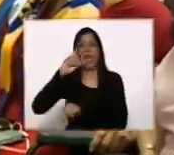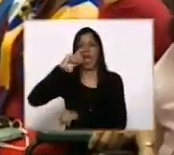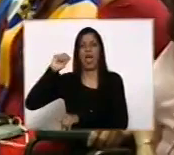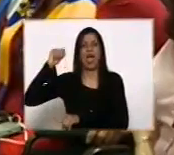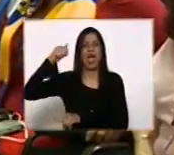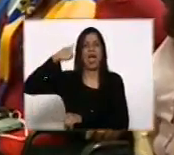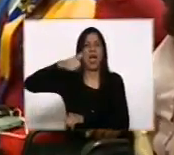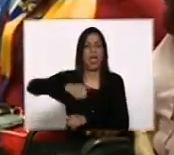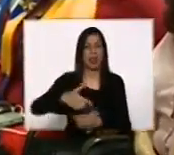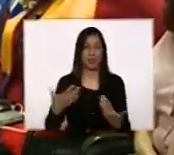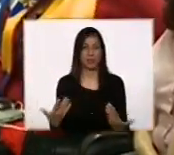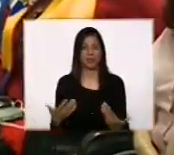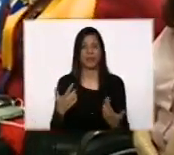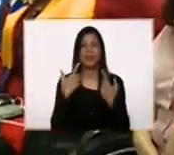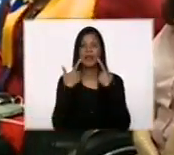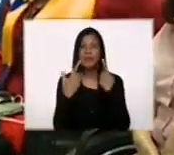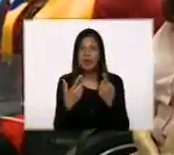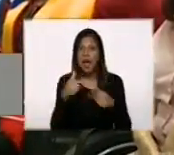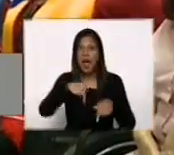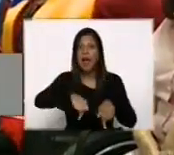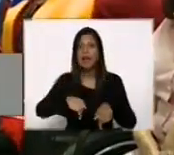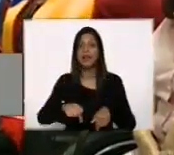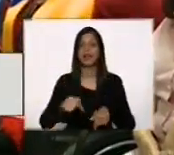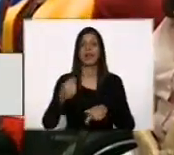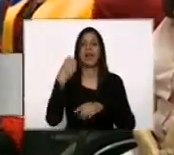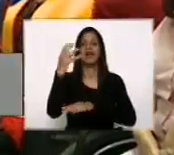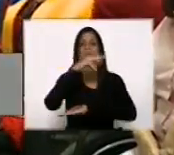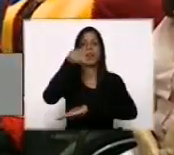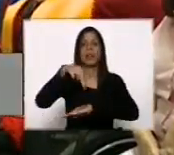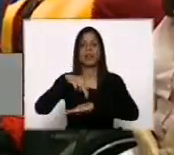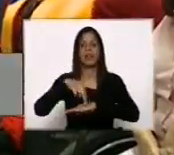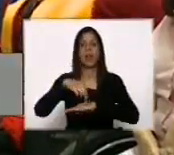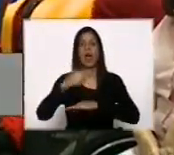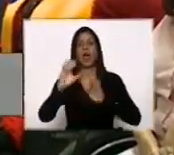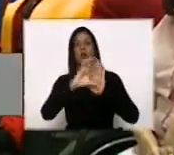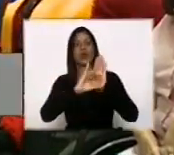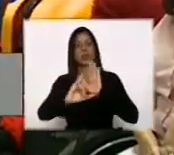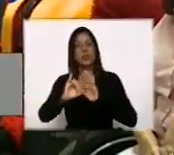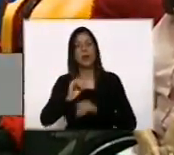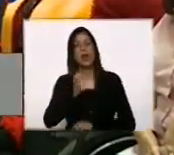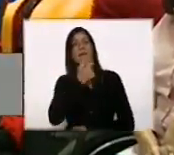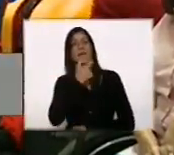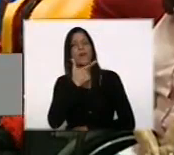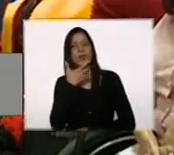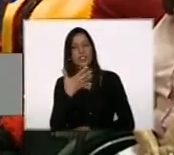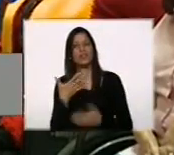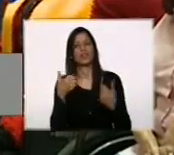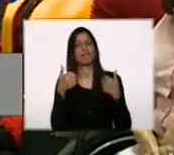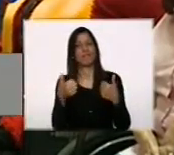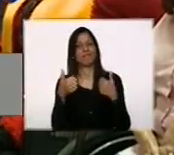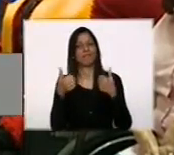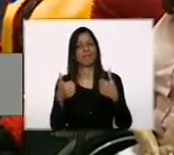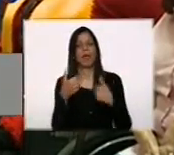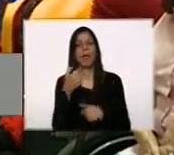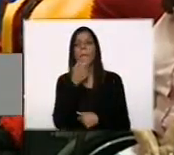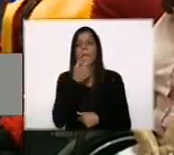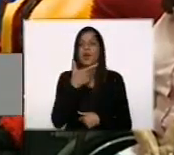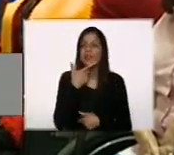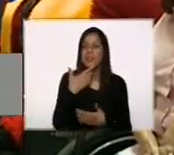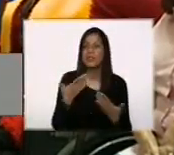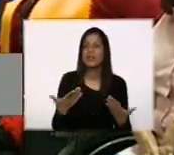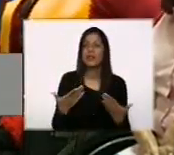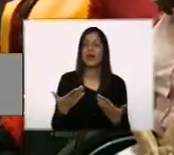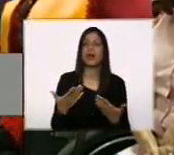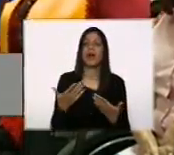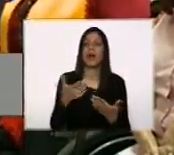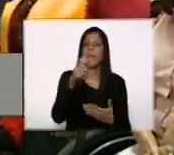Qué hermoso ver en esta Asamblea Nacional Constituyente. Estamos viendo cosas hermosas, de ver la presencia